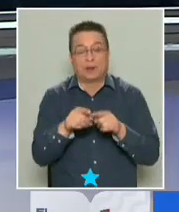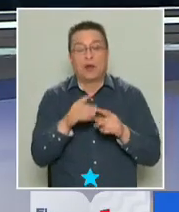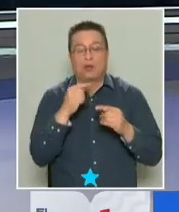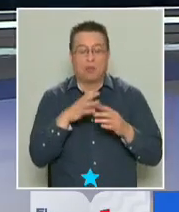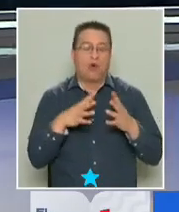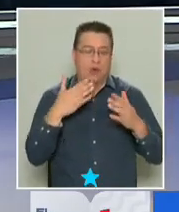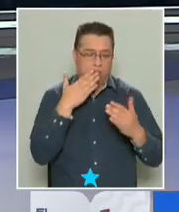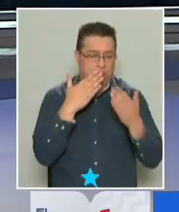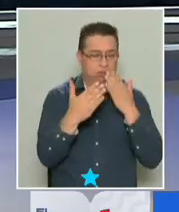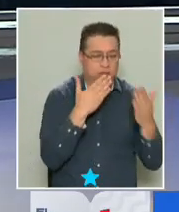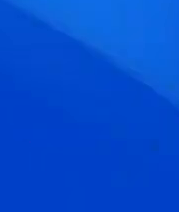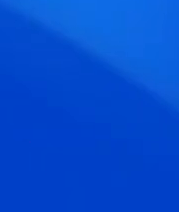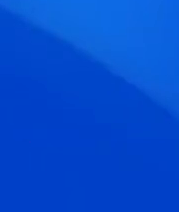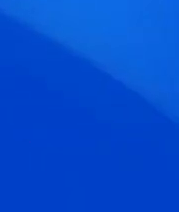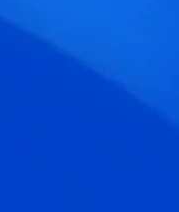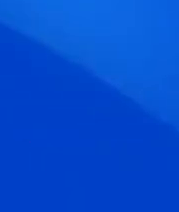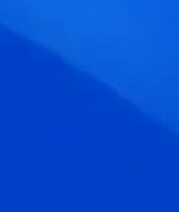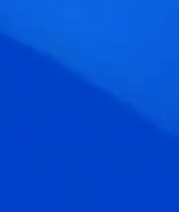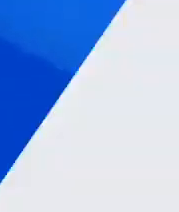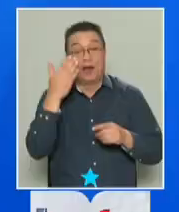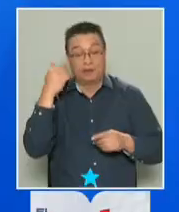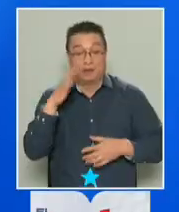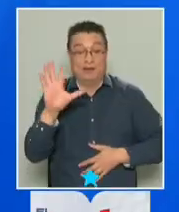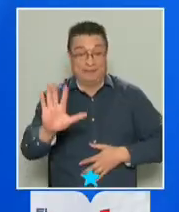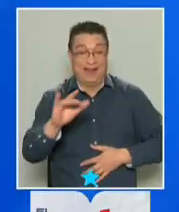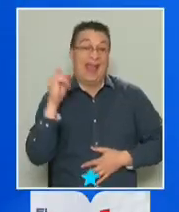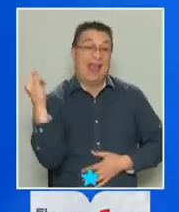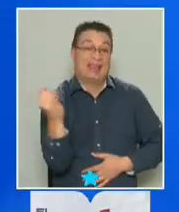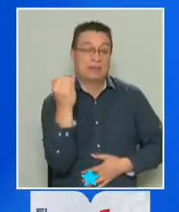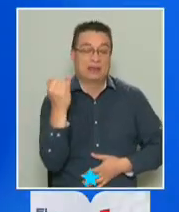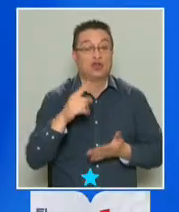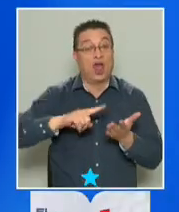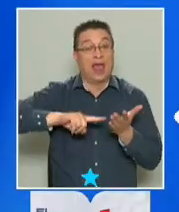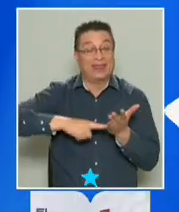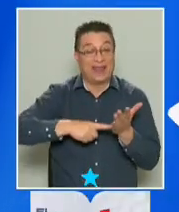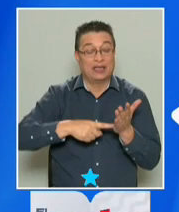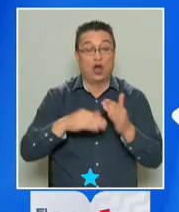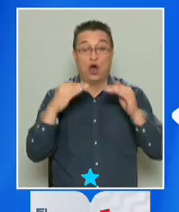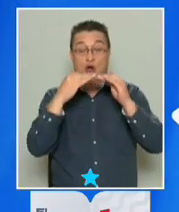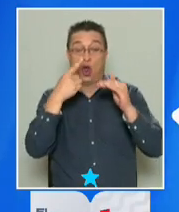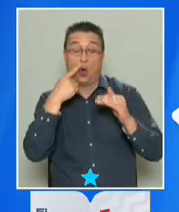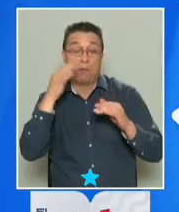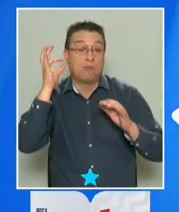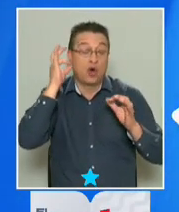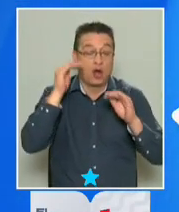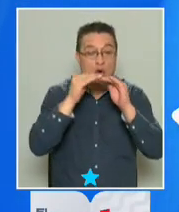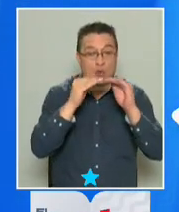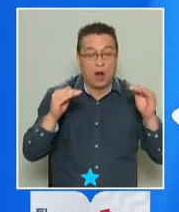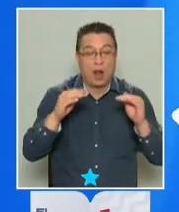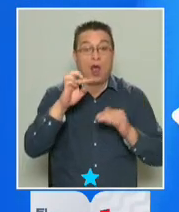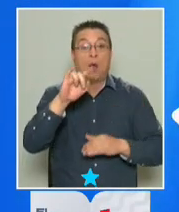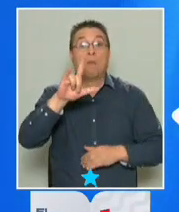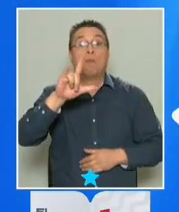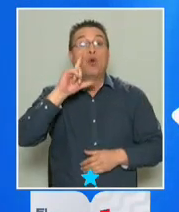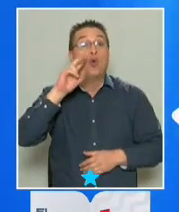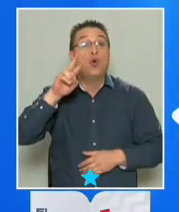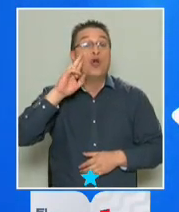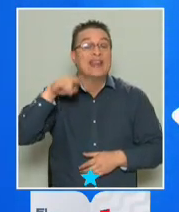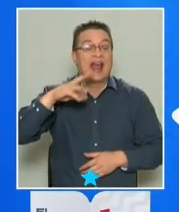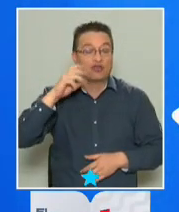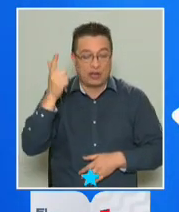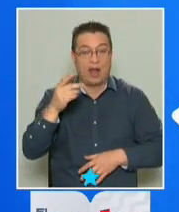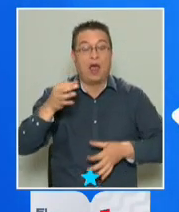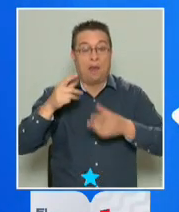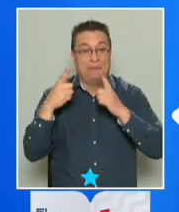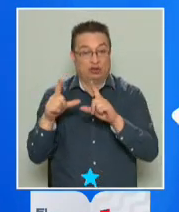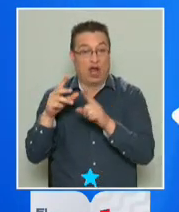el consejo de la justicia es un órgano autónomo técnico paritario de plurinacional con personalidad jurídica jurídica y